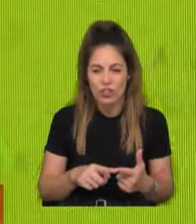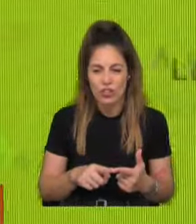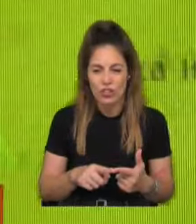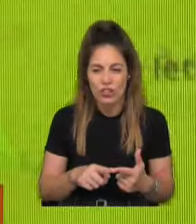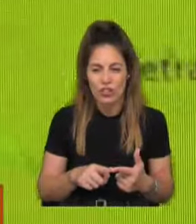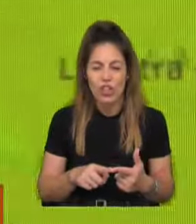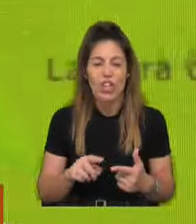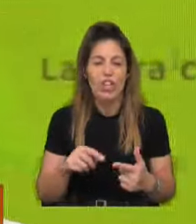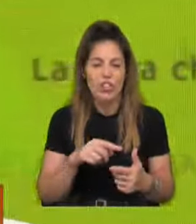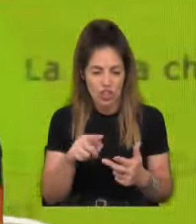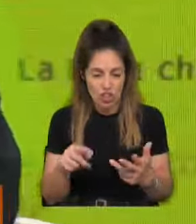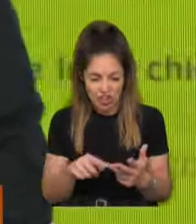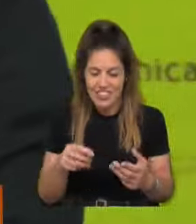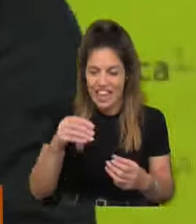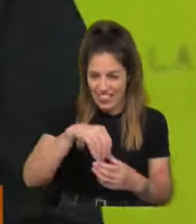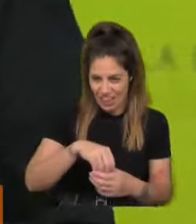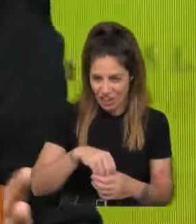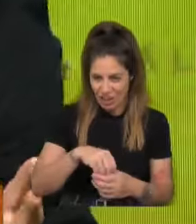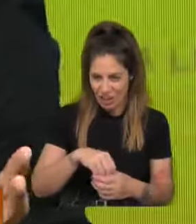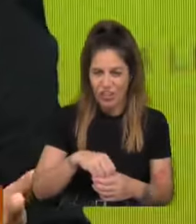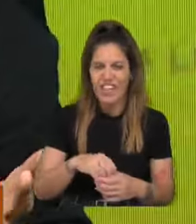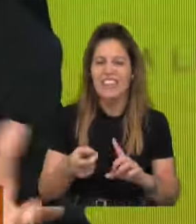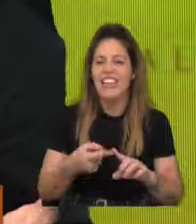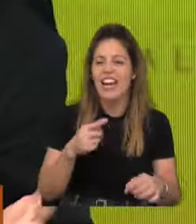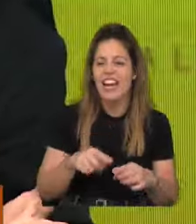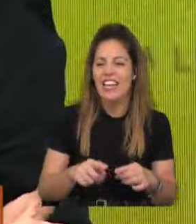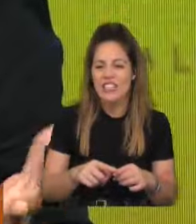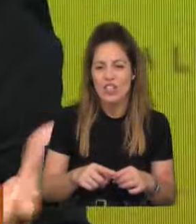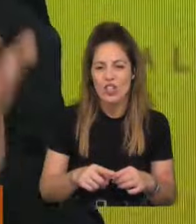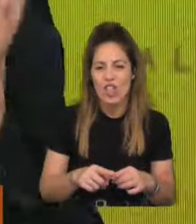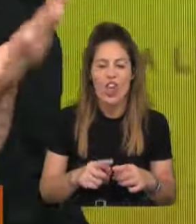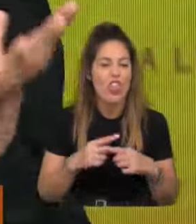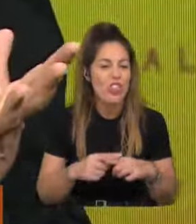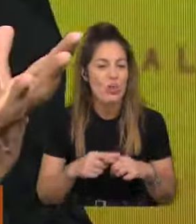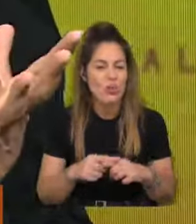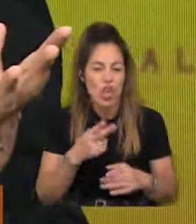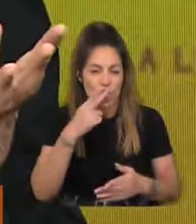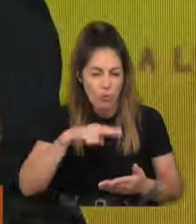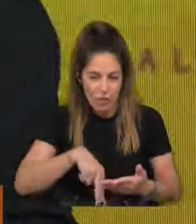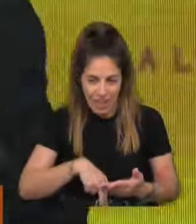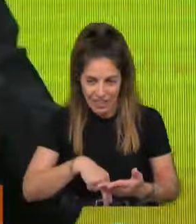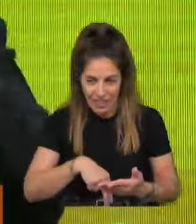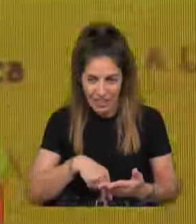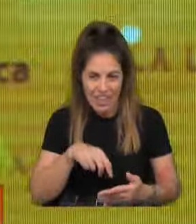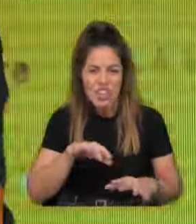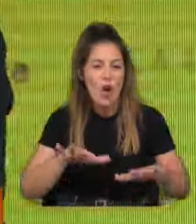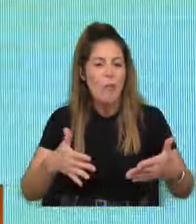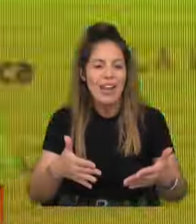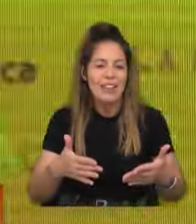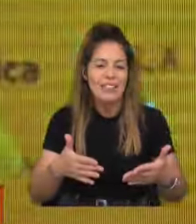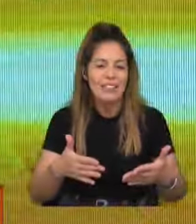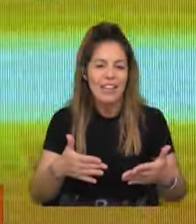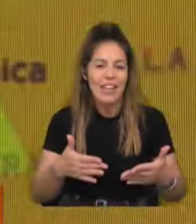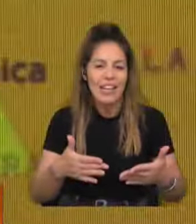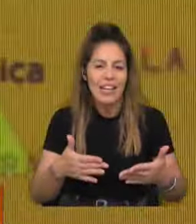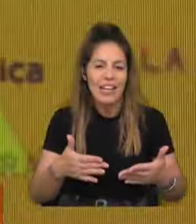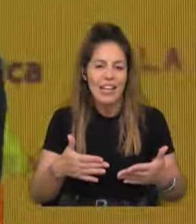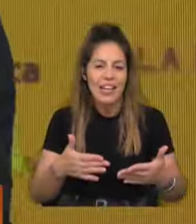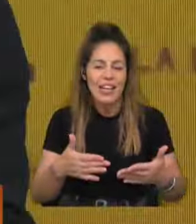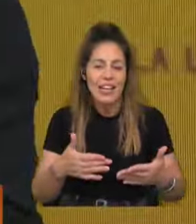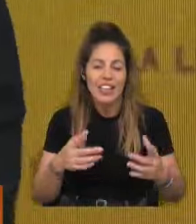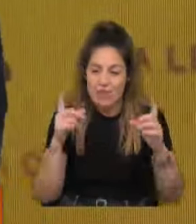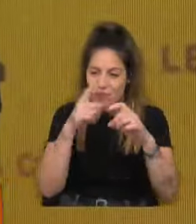que tiene los otros tres adentro digamos que tiene que ver con con la discusión tributaria que esto parece como una caja negra pero hay que tratar de explicarlo